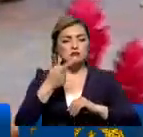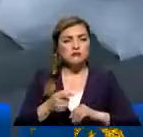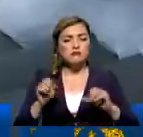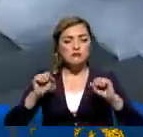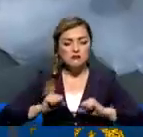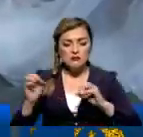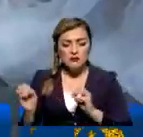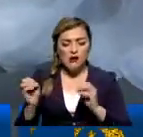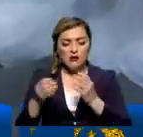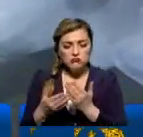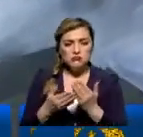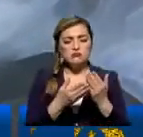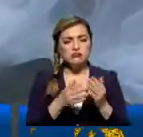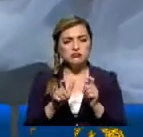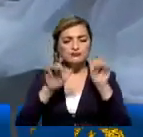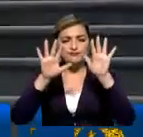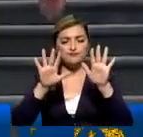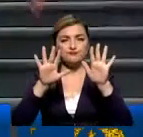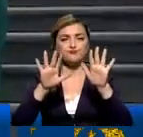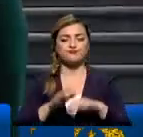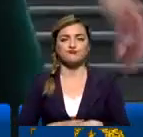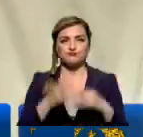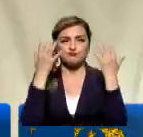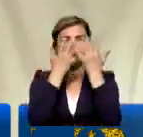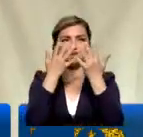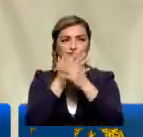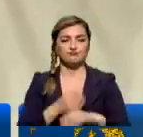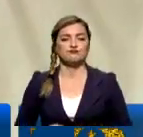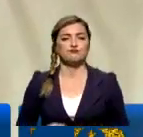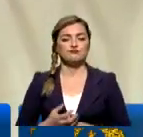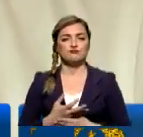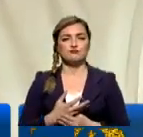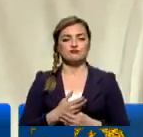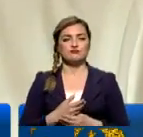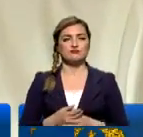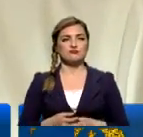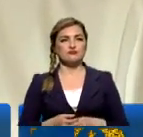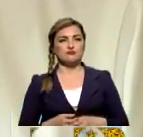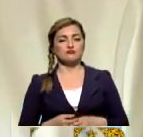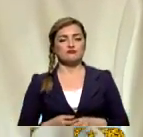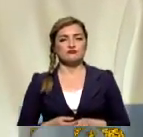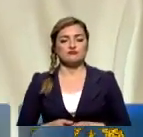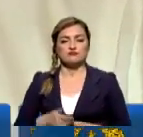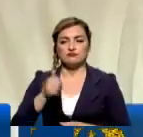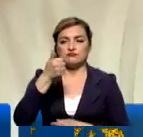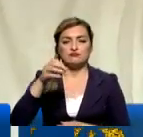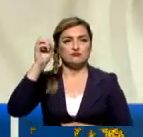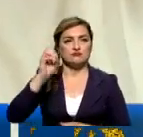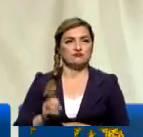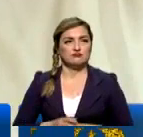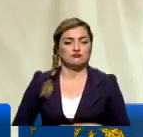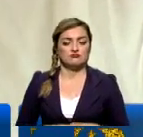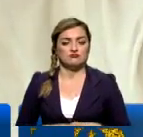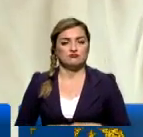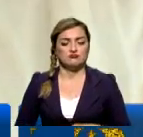que pueden organizar eventos con solo 10 personas, los confunde. Que haya claridad. Que 10% se refiere a reuniones de